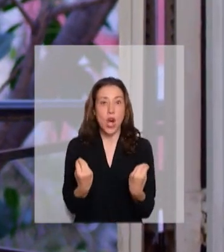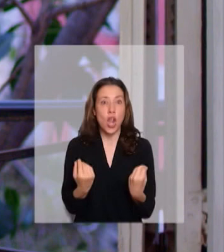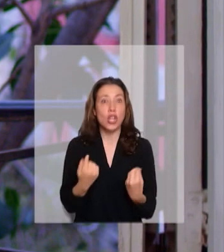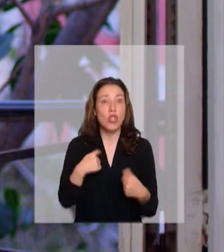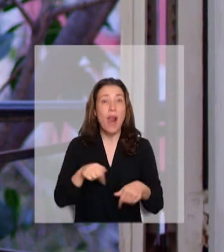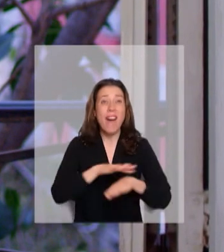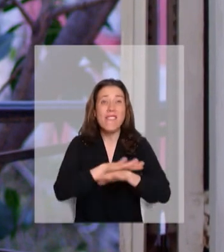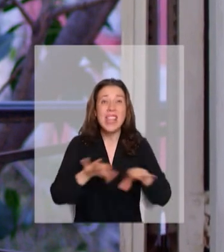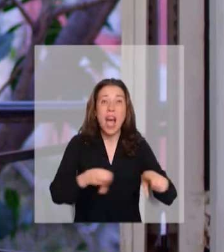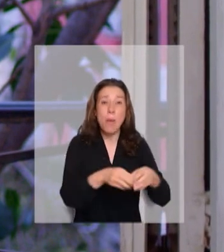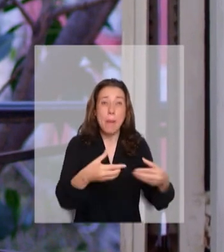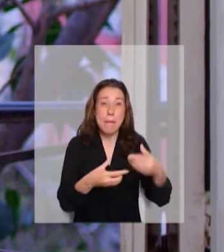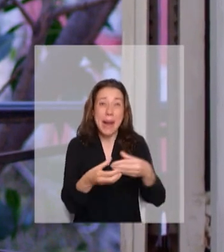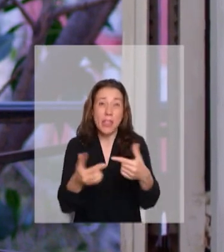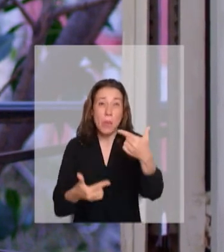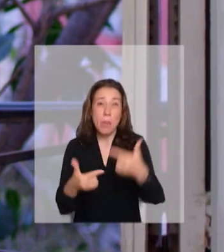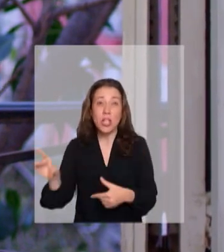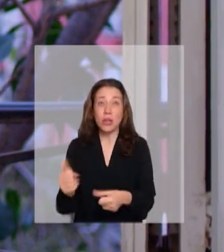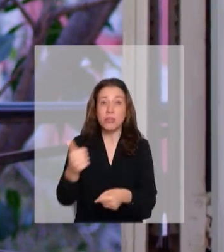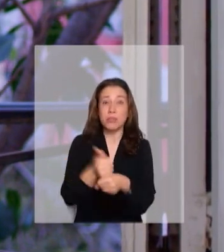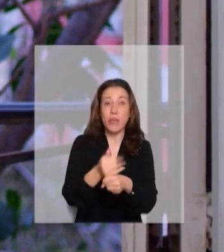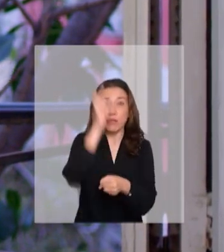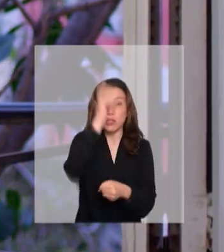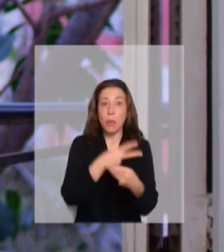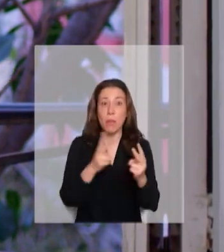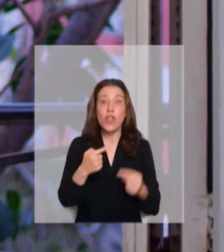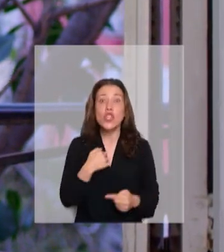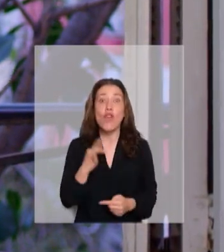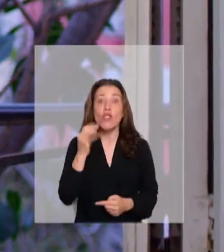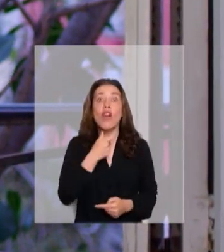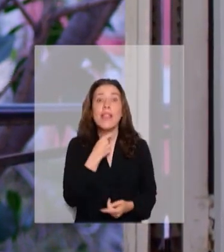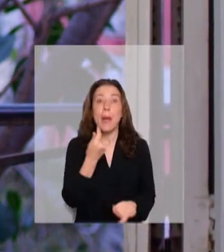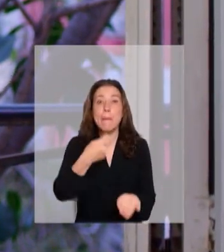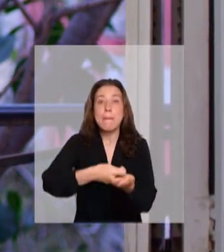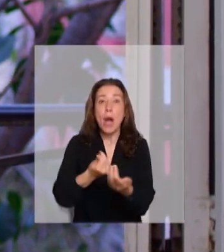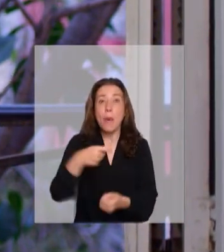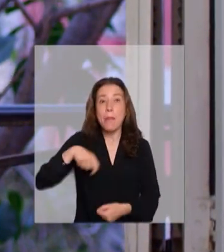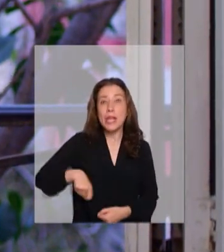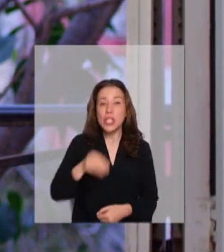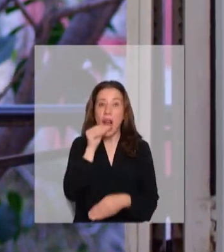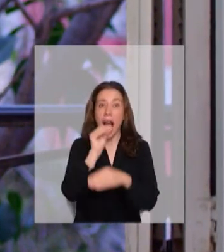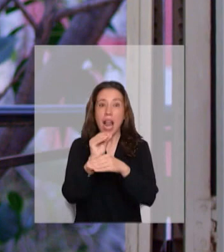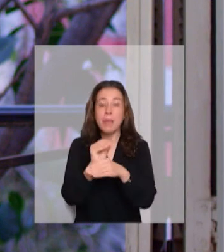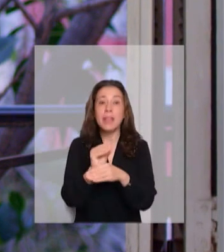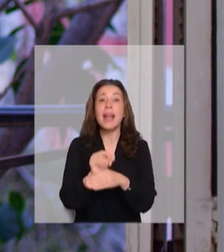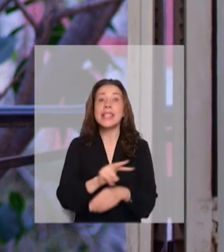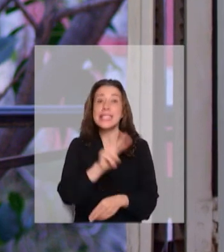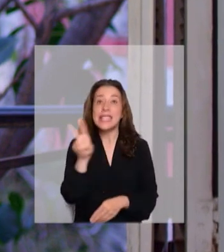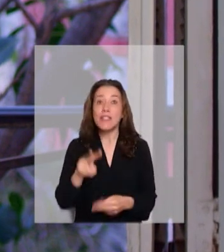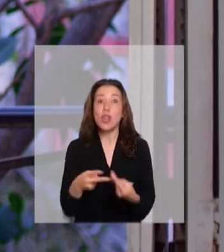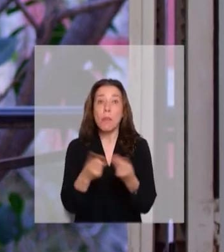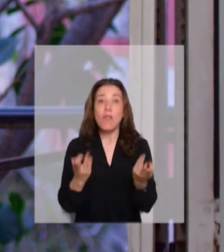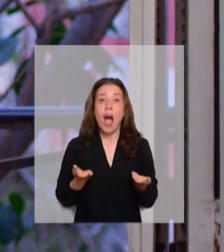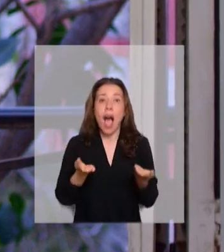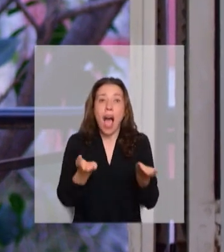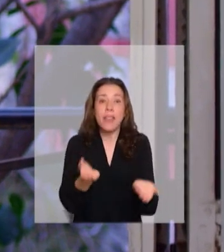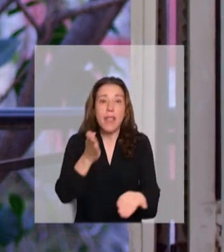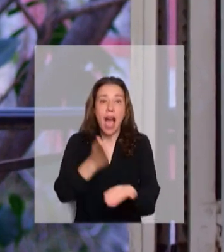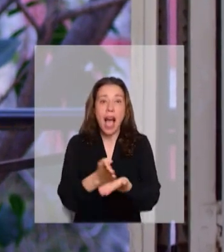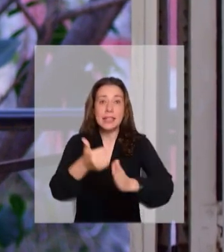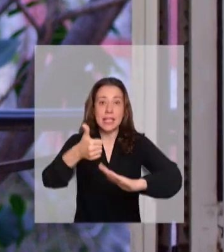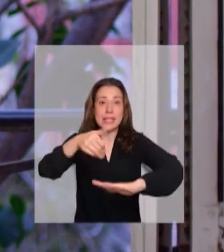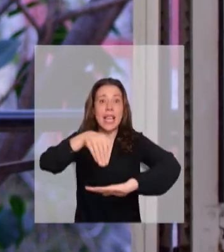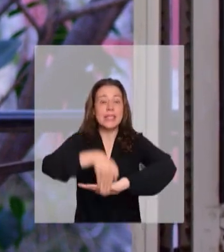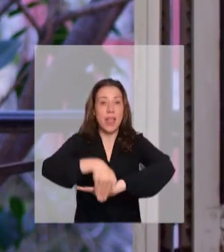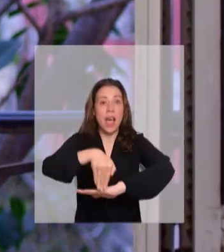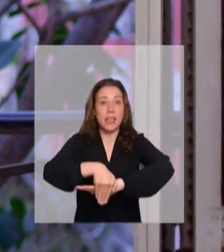mejor. Voy a poner fin al cuoteo. Voy a garantizar el pago de la pensión de alimentos. Voy a hacer que los servicios públicos atiendan